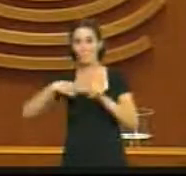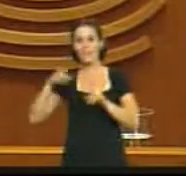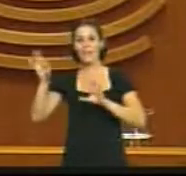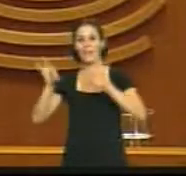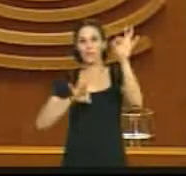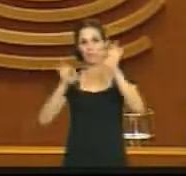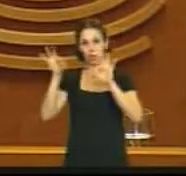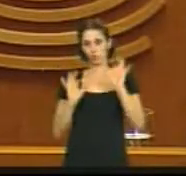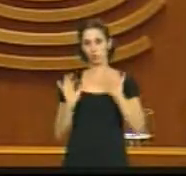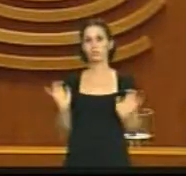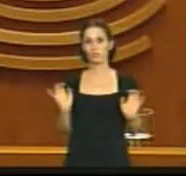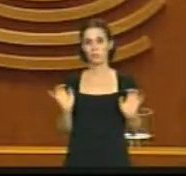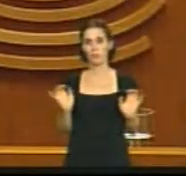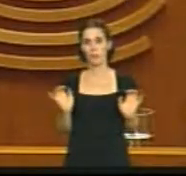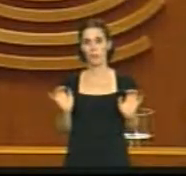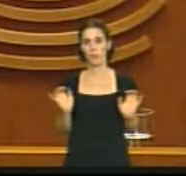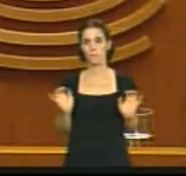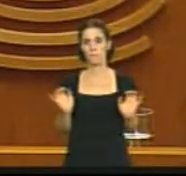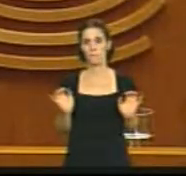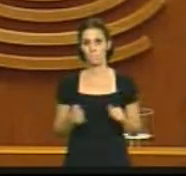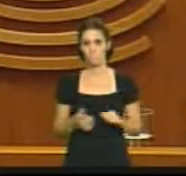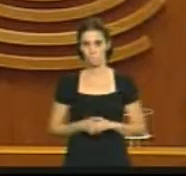ratios.